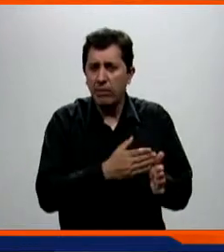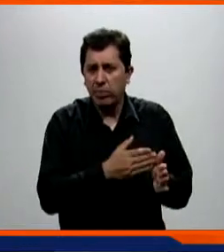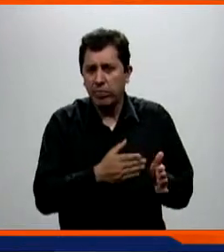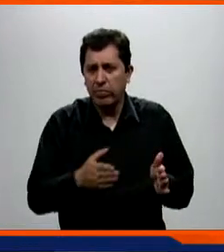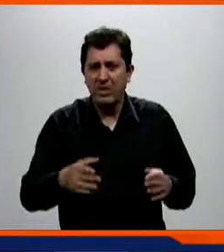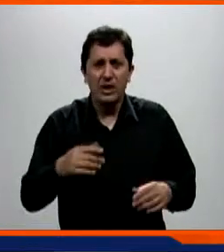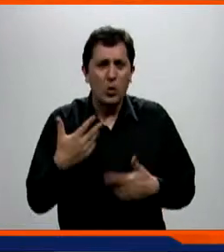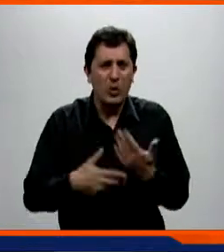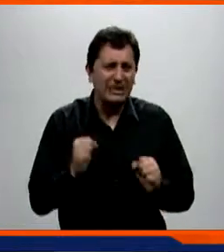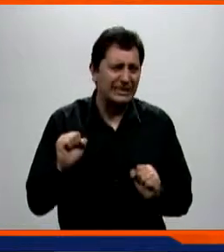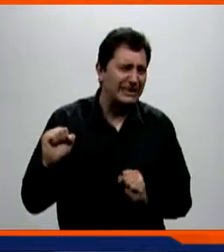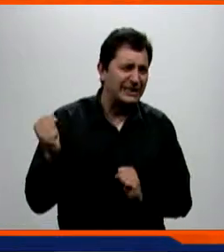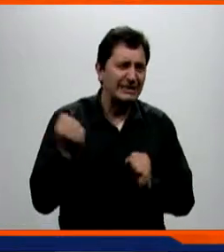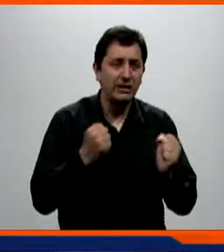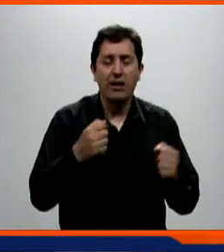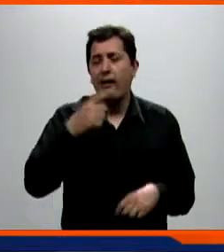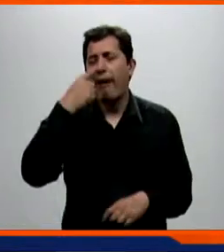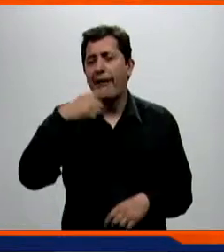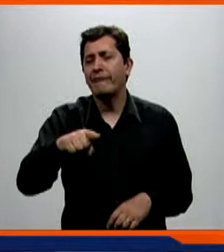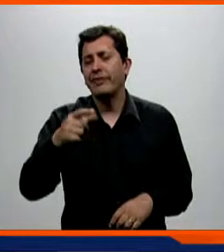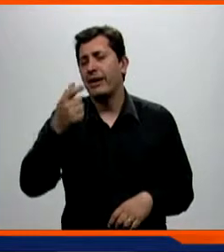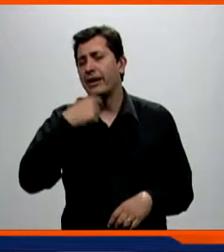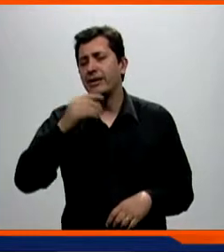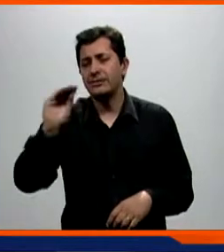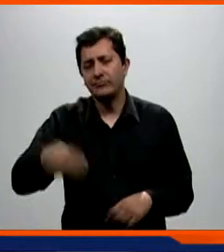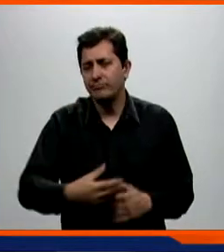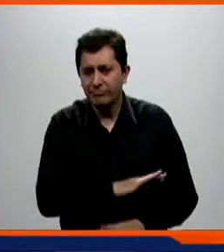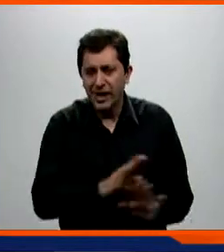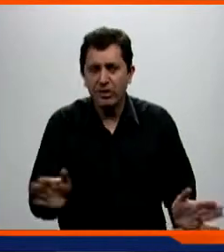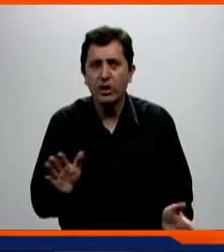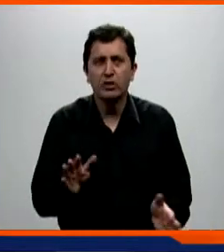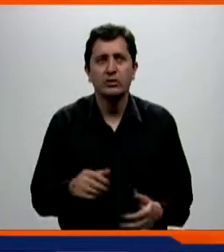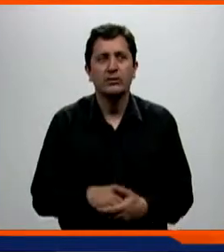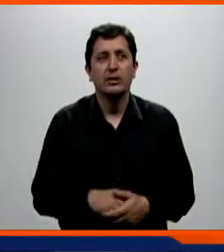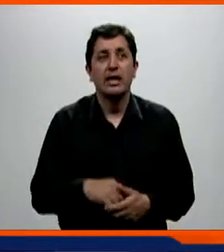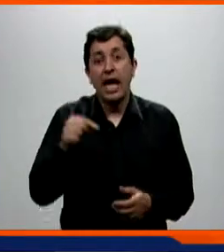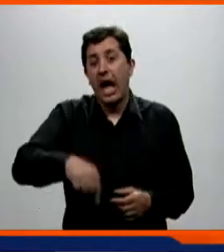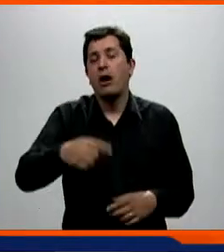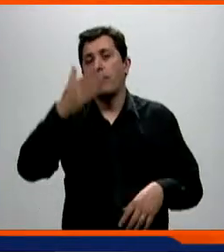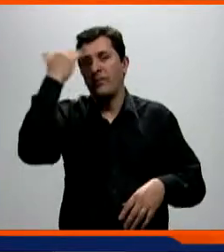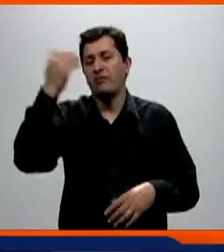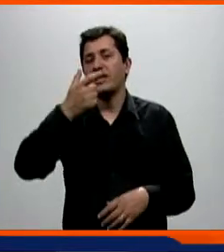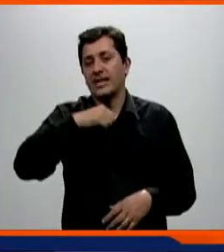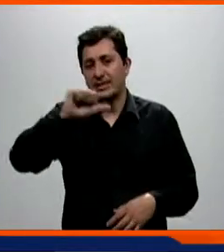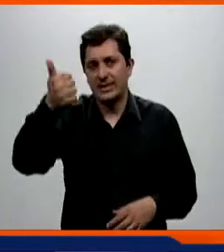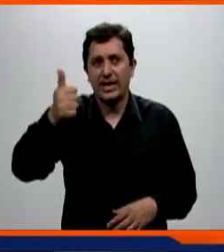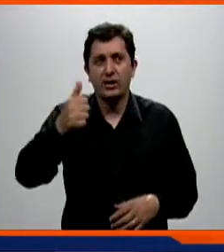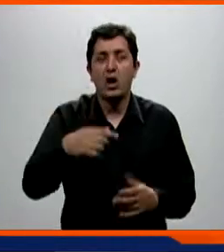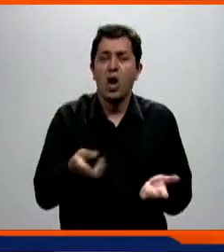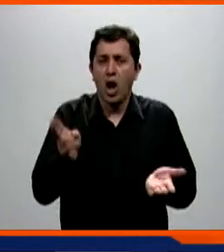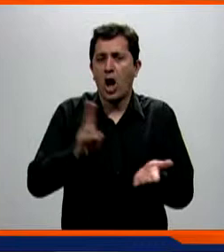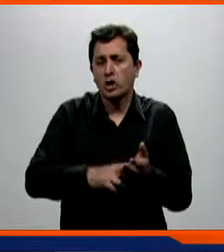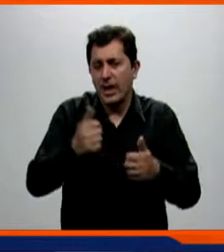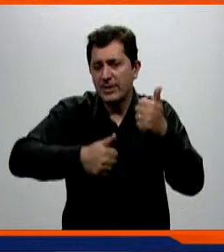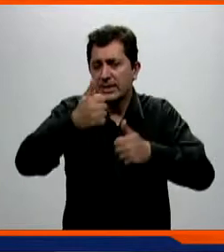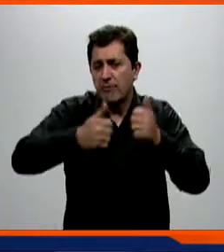una desesperación. Lo terminó perdiendo injustamente cuando no lo merecía el fin de semana pasado. Este fin de semana pudo ganar y otra vez parece que se mete de vuelta,